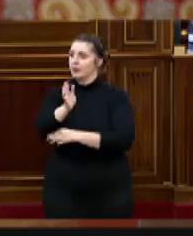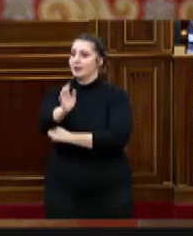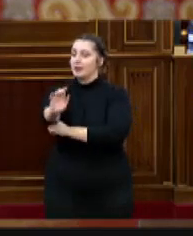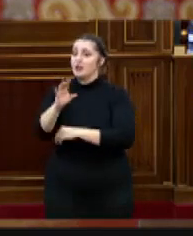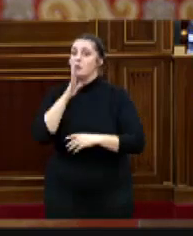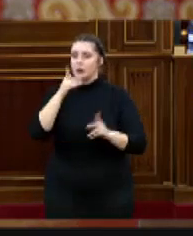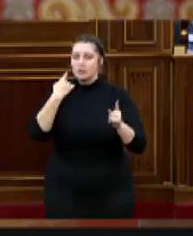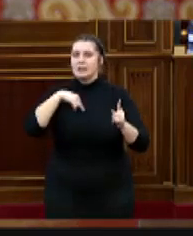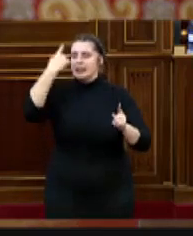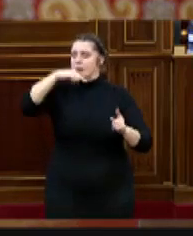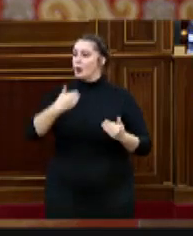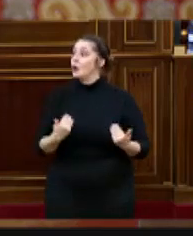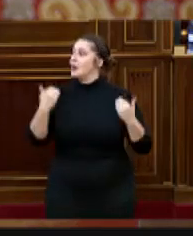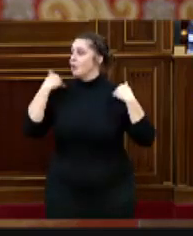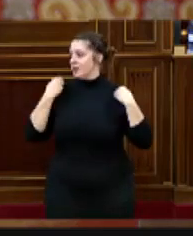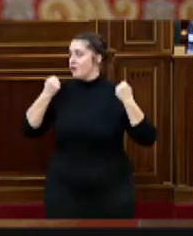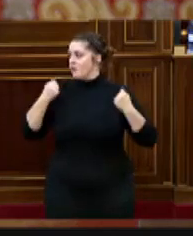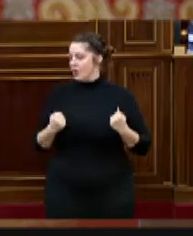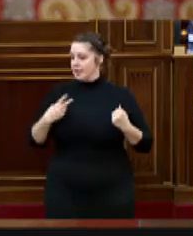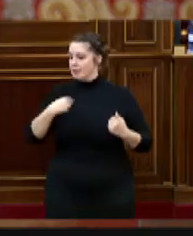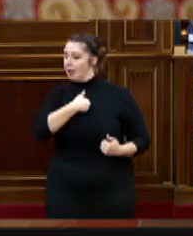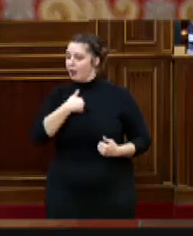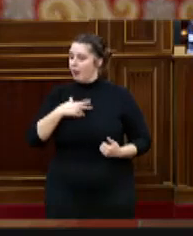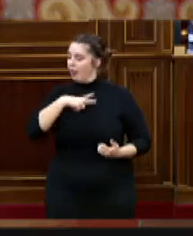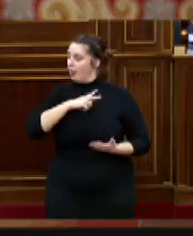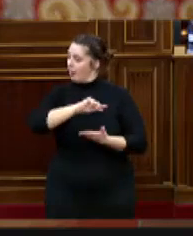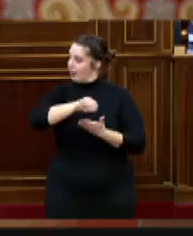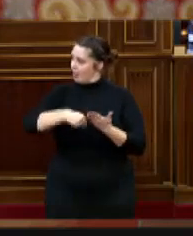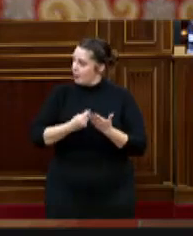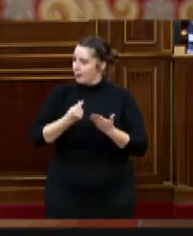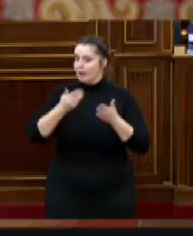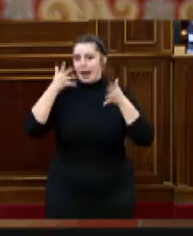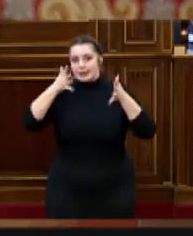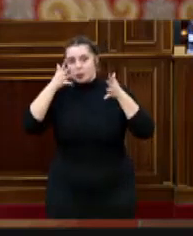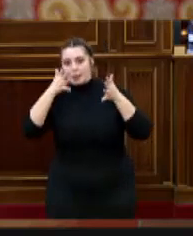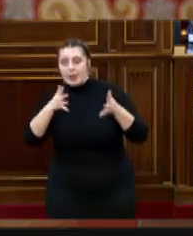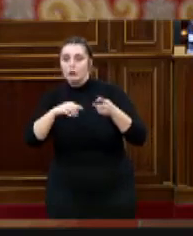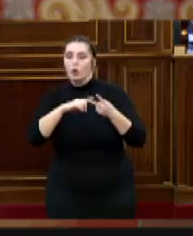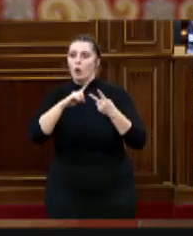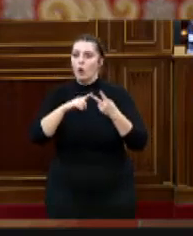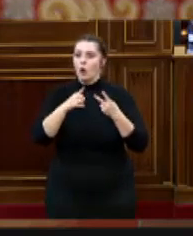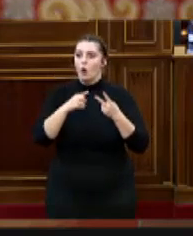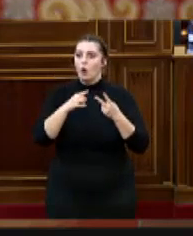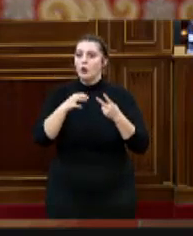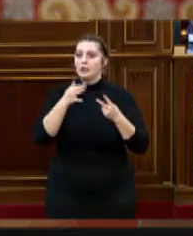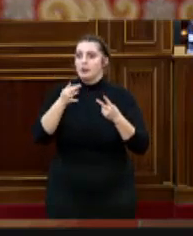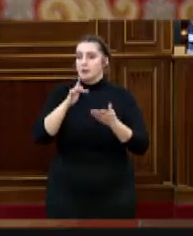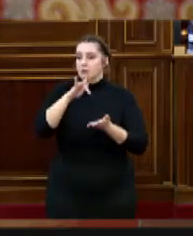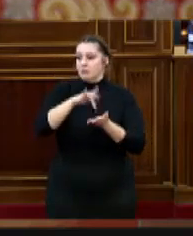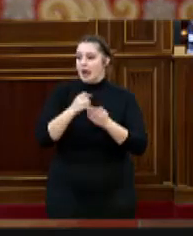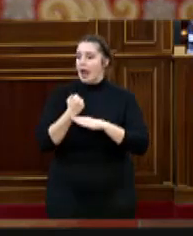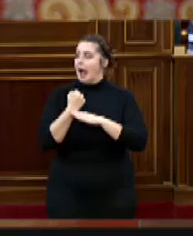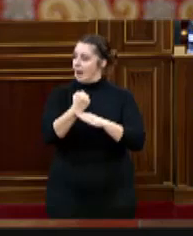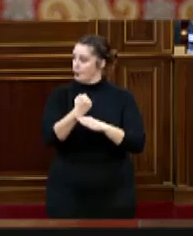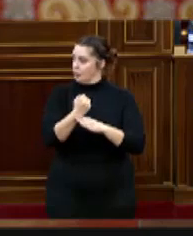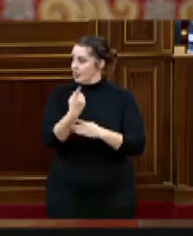responsabilidad en lo que es la gestación asesoramiento y ordenaciones un momento de los apoyos